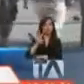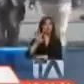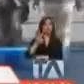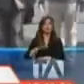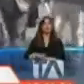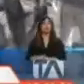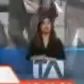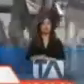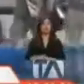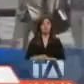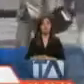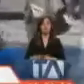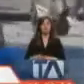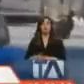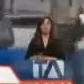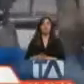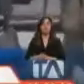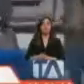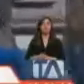trascendido, y